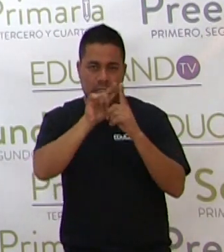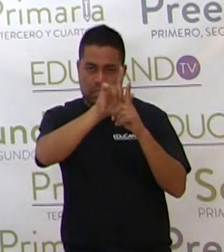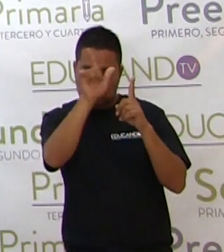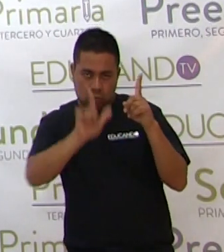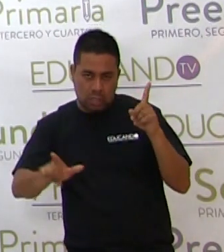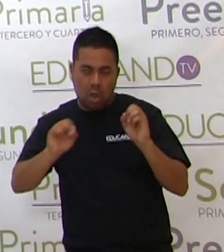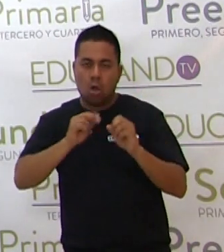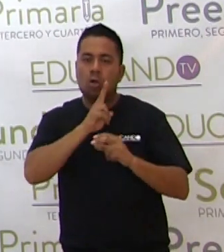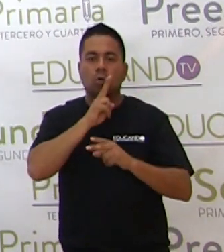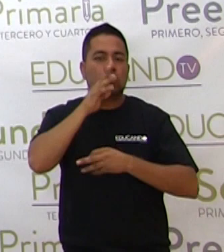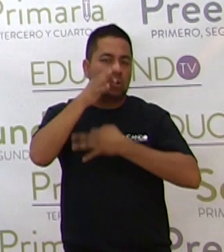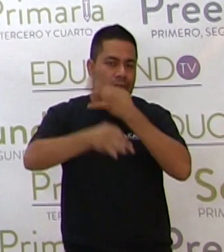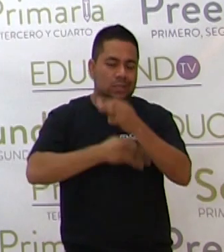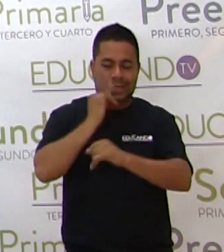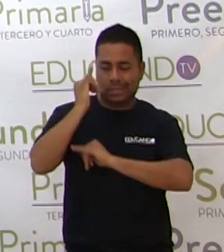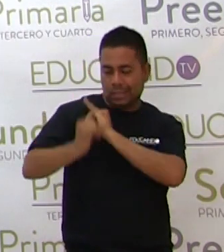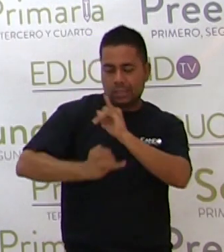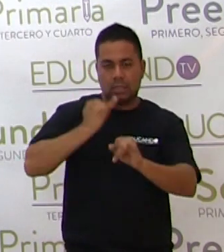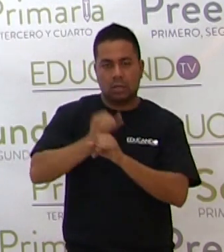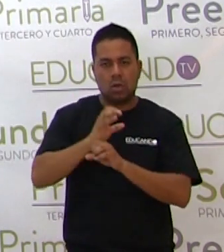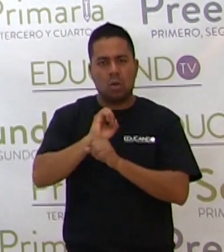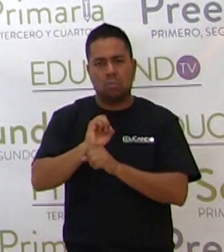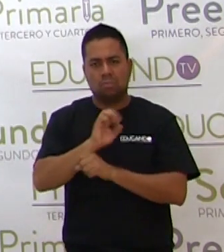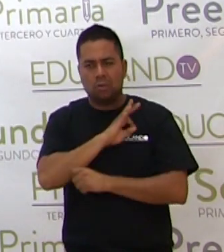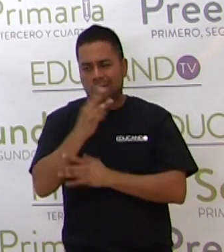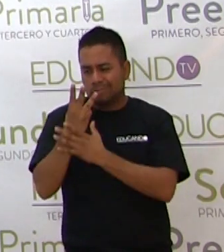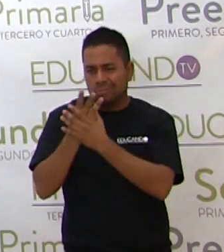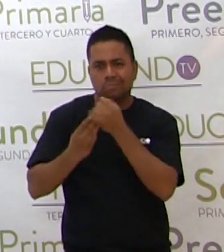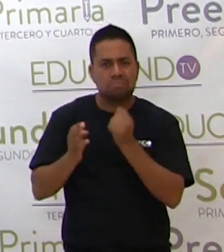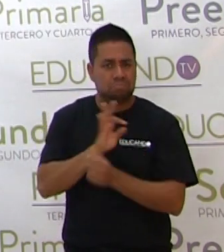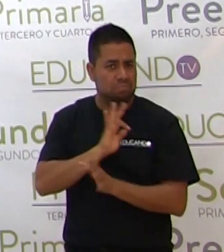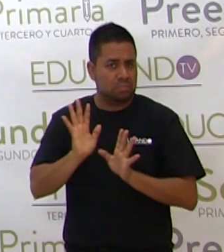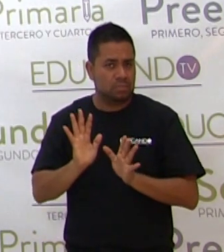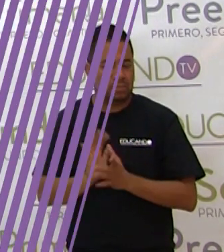noticias internacionales puede ser los 3